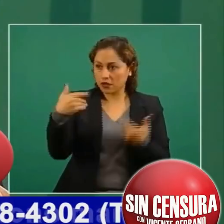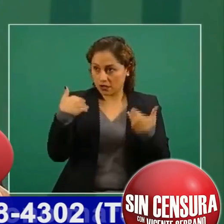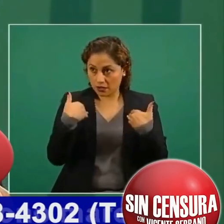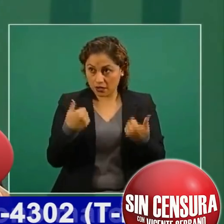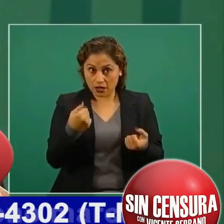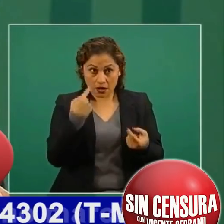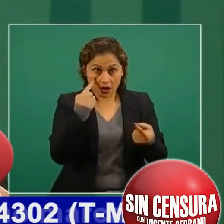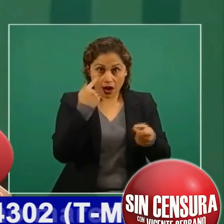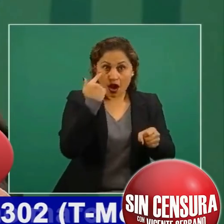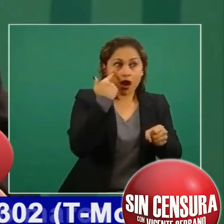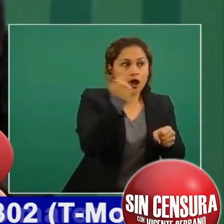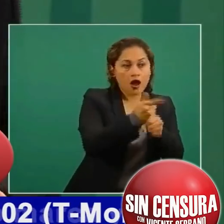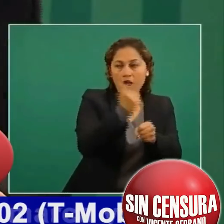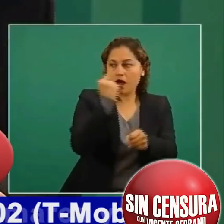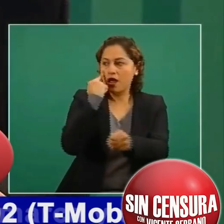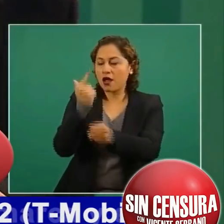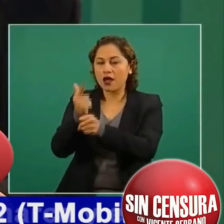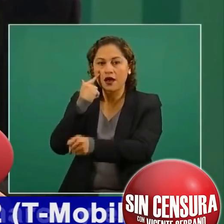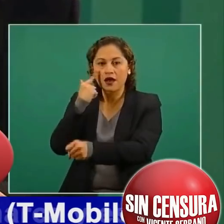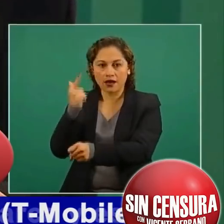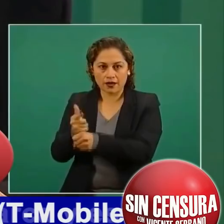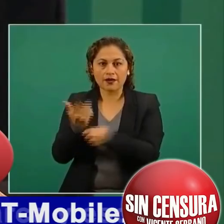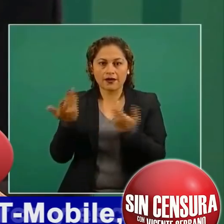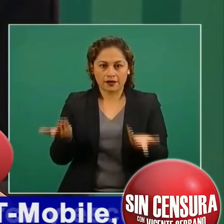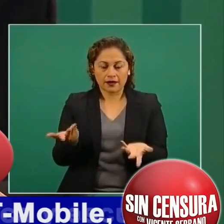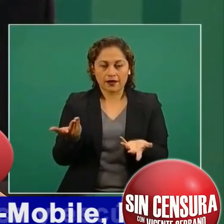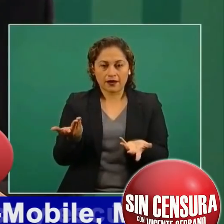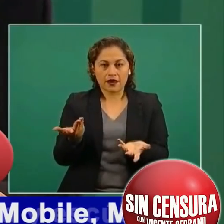se estigmatiza al corrupto,